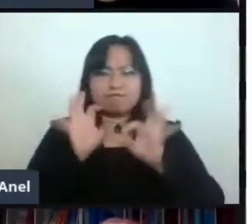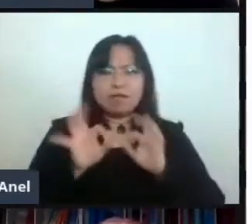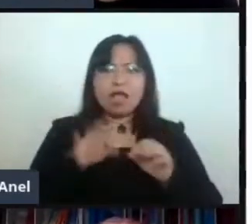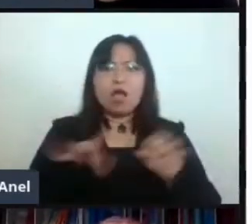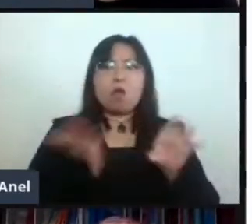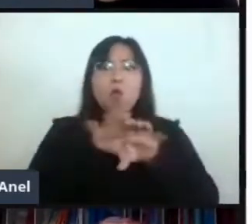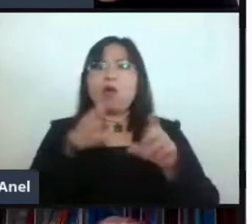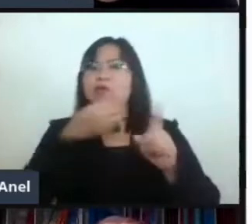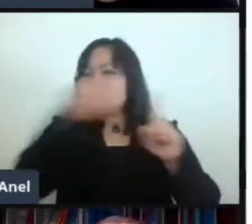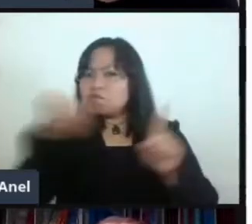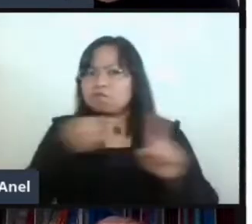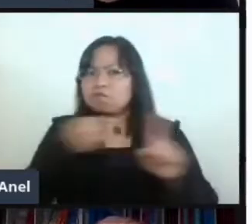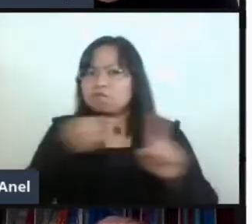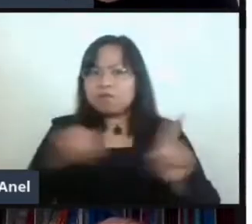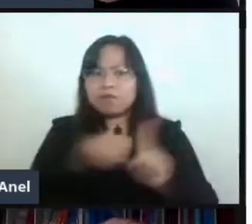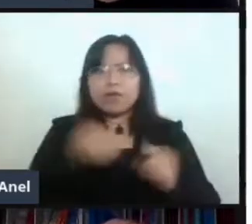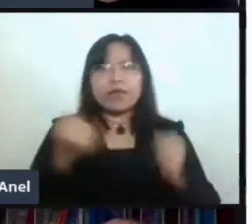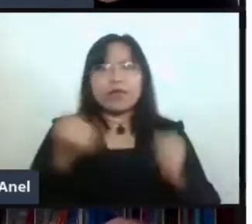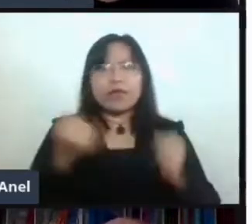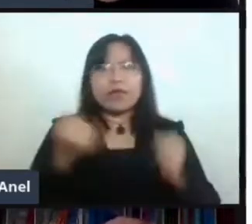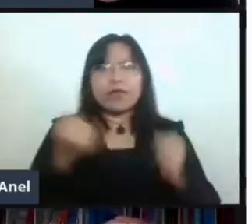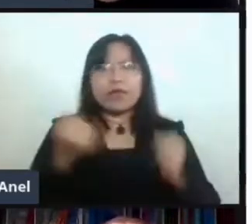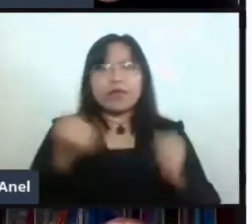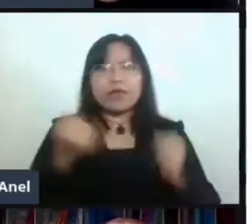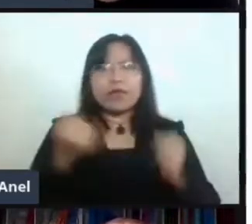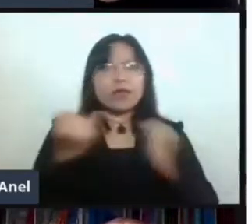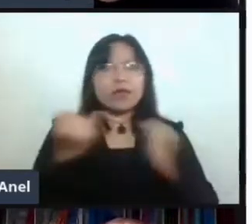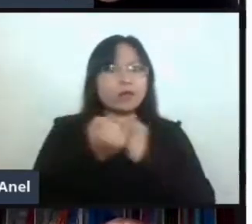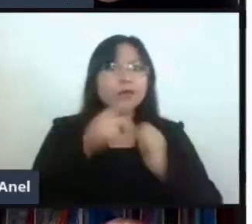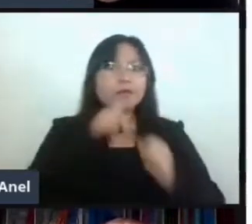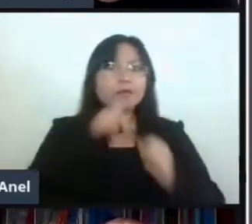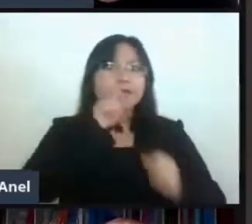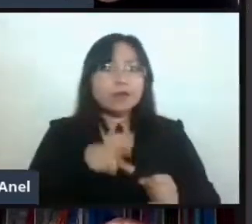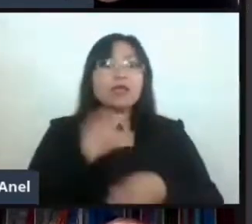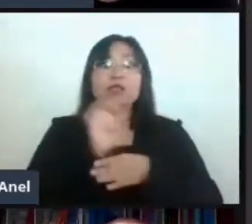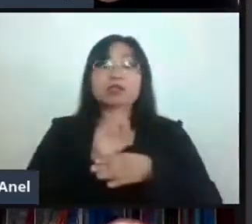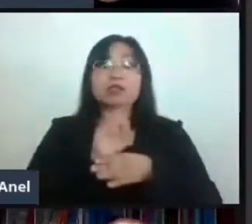por Classroom, fantástico, porque Classroom